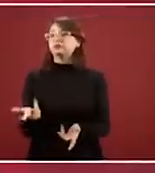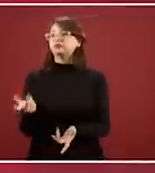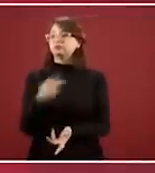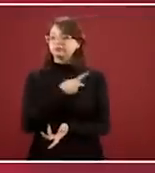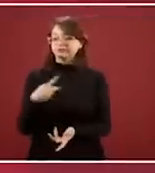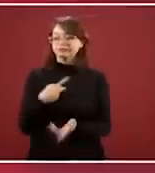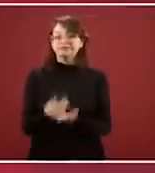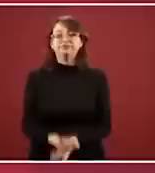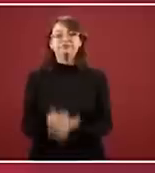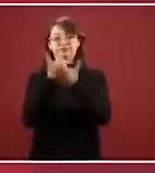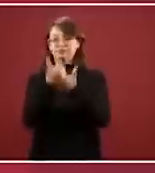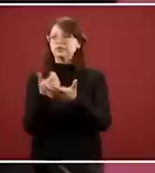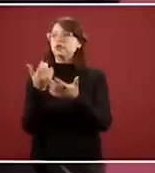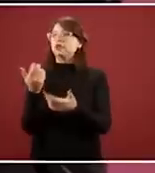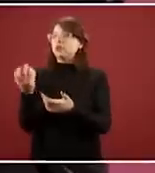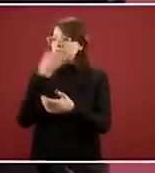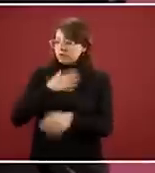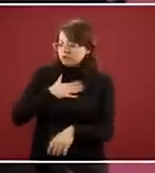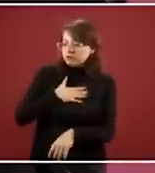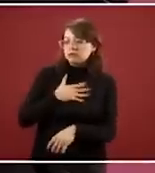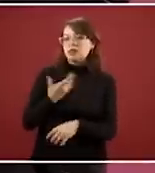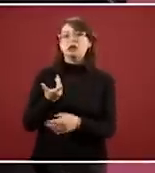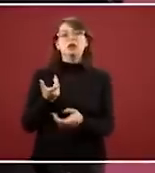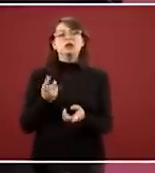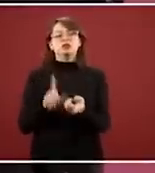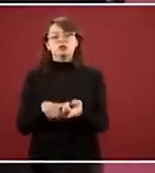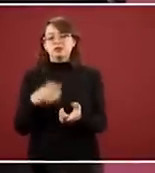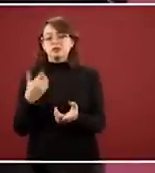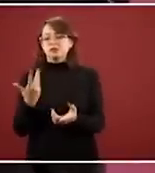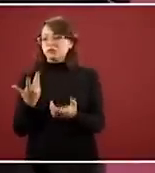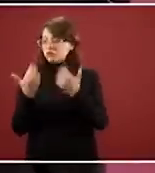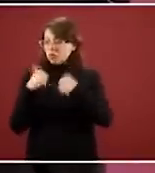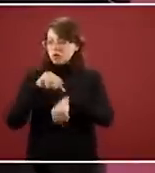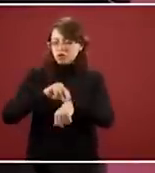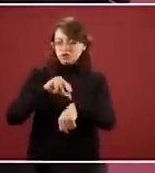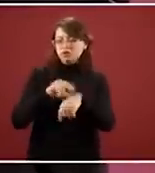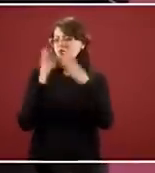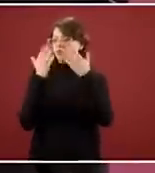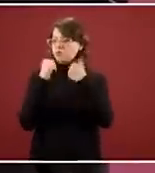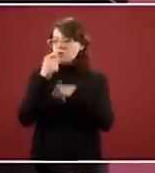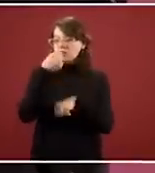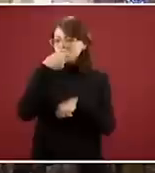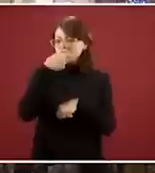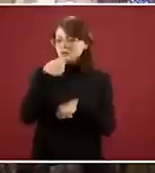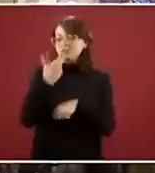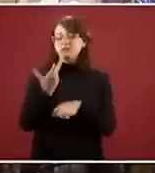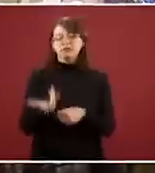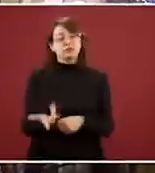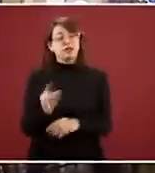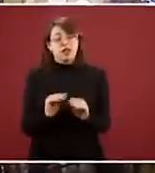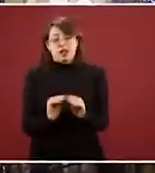informando dónde faltan los médicos, dónde no se tienen los medicamentos. Desde